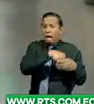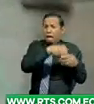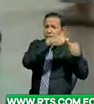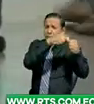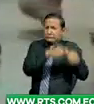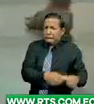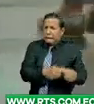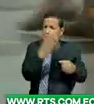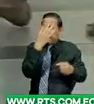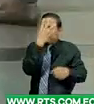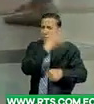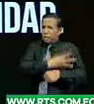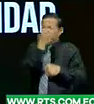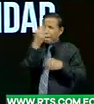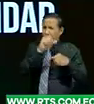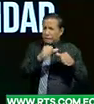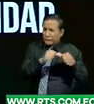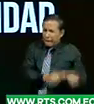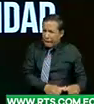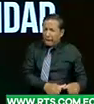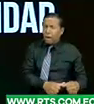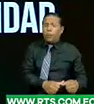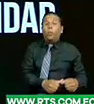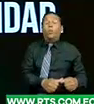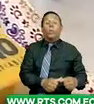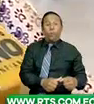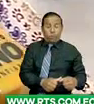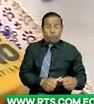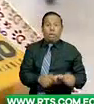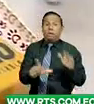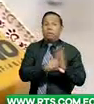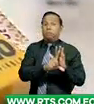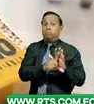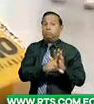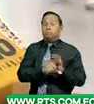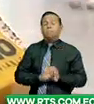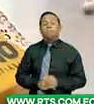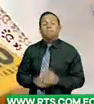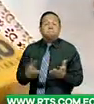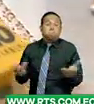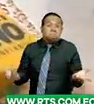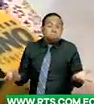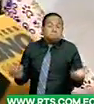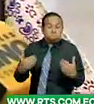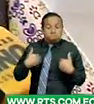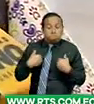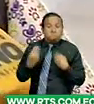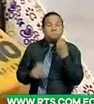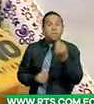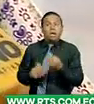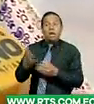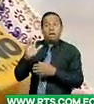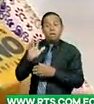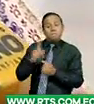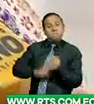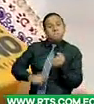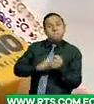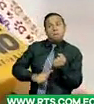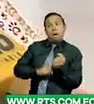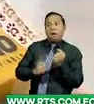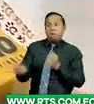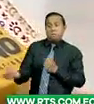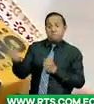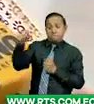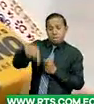emergencia sanitaria, en territorio ecuatoriano. A ella le tenemos que tener un lugar solo para ella, y que una sola persona